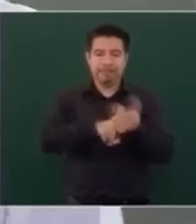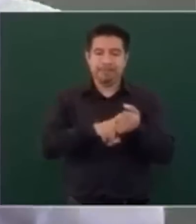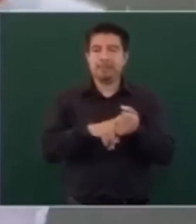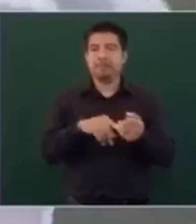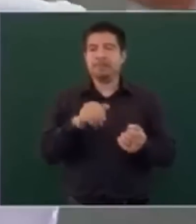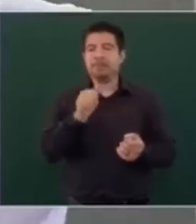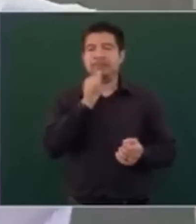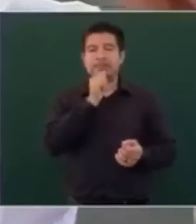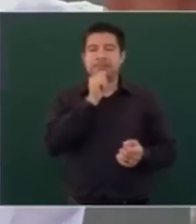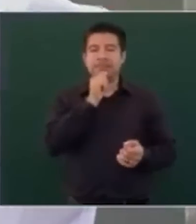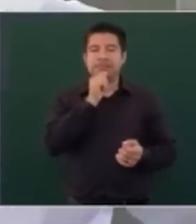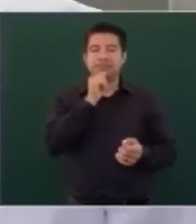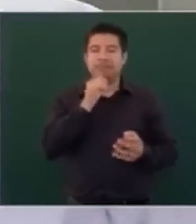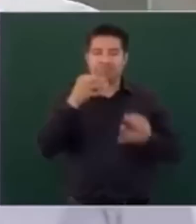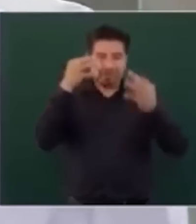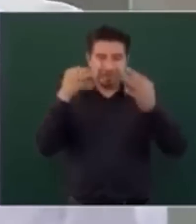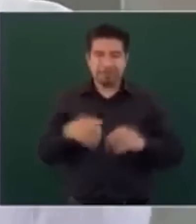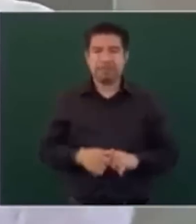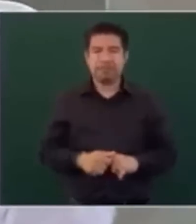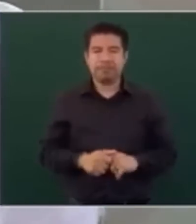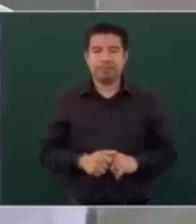Y lo mismo sucede con los